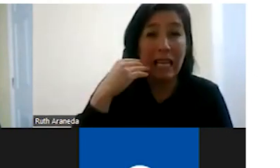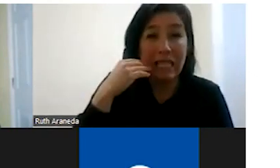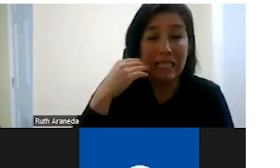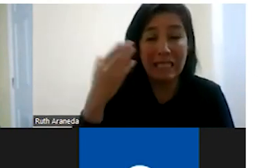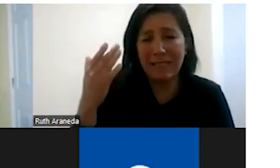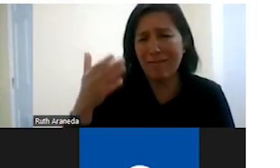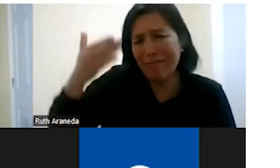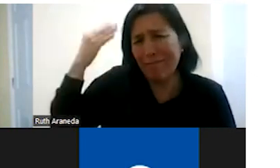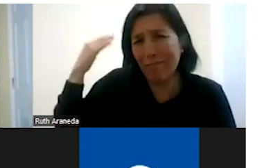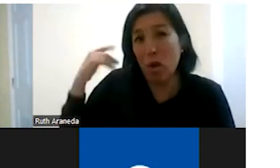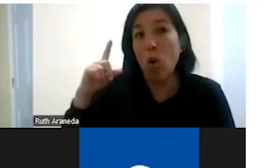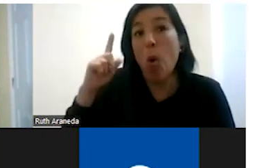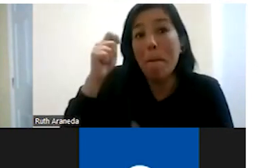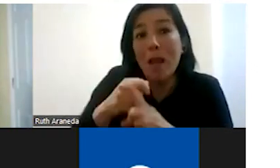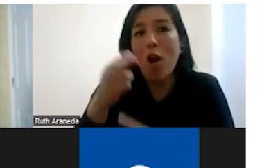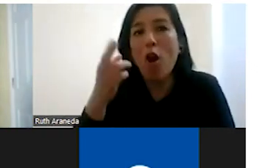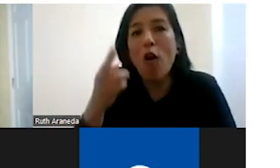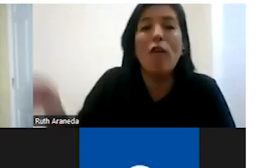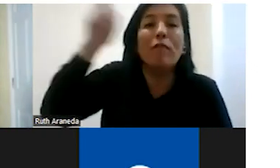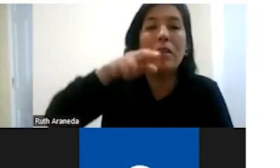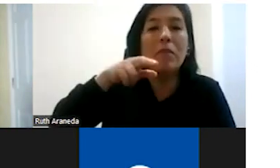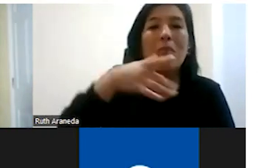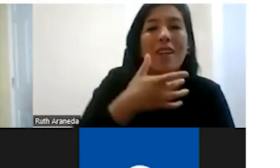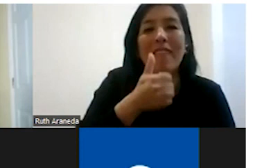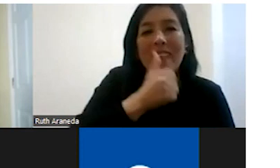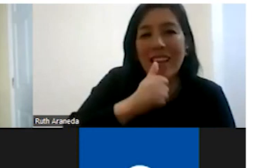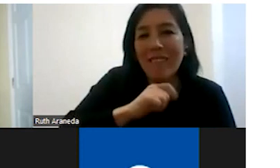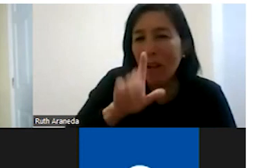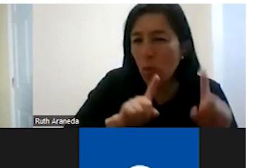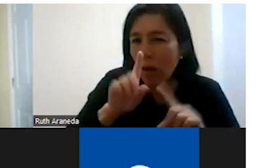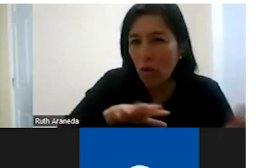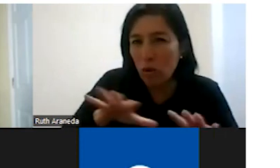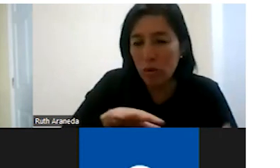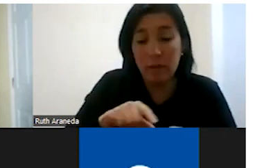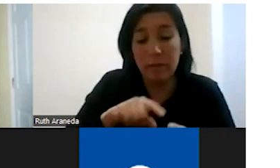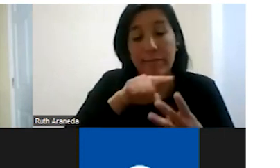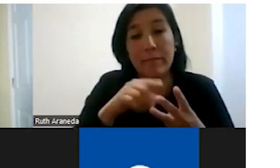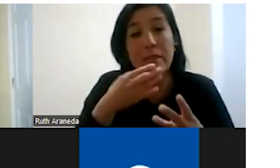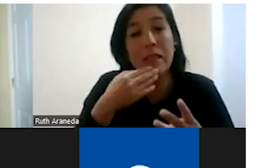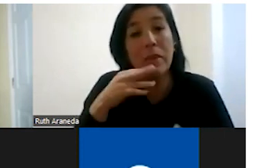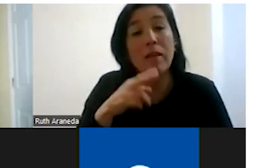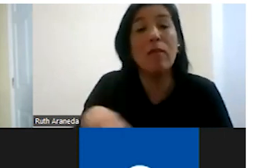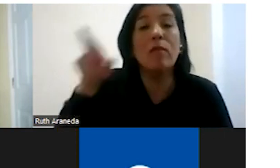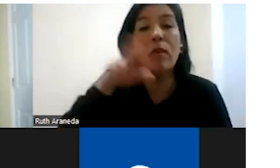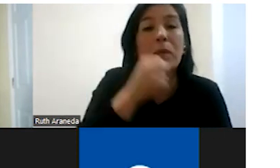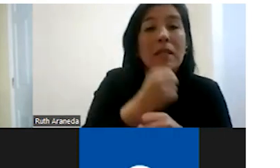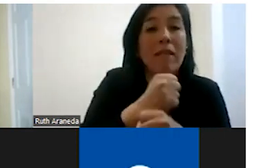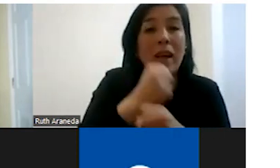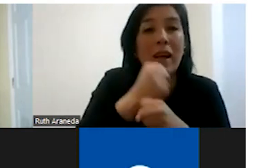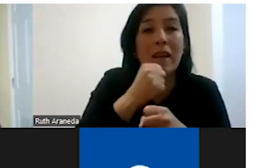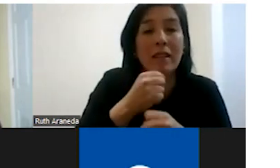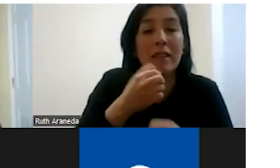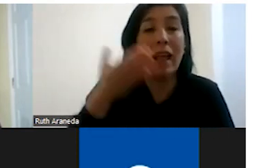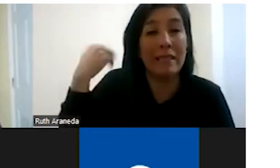y hace un mes nos volvimos a juntar porque había cosas pendientes. Así como volvimos a trabajar lo que